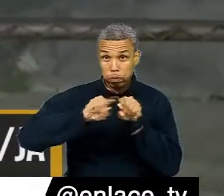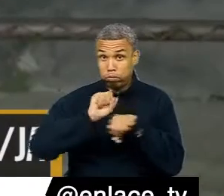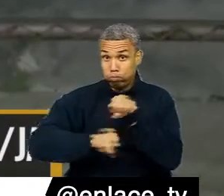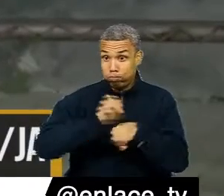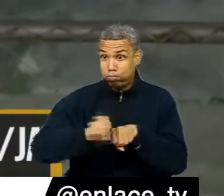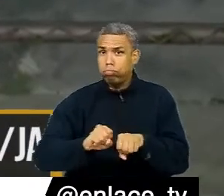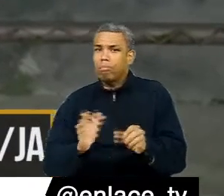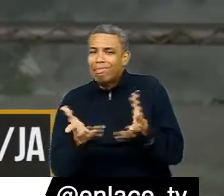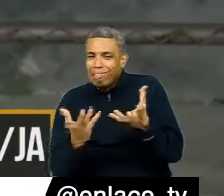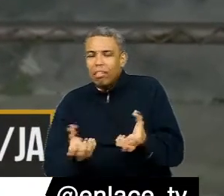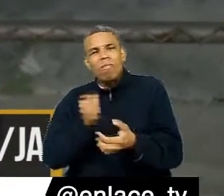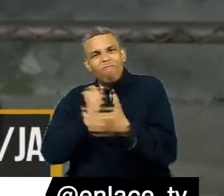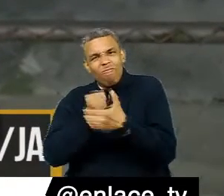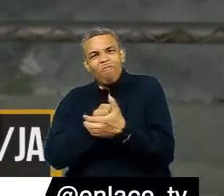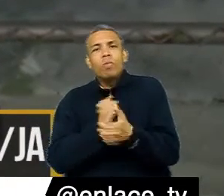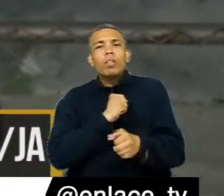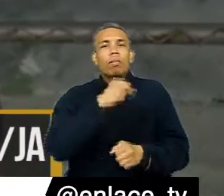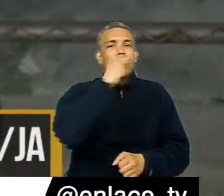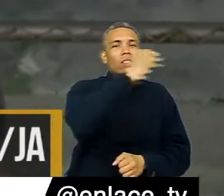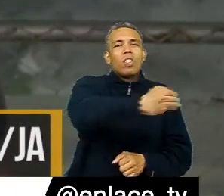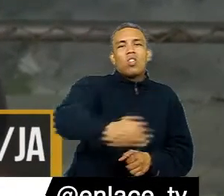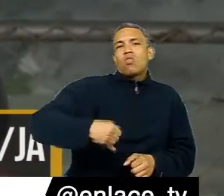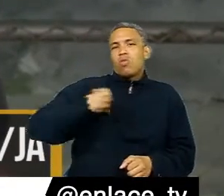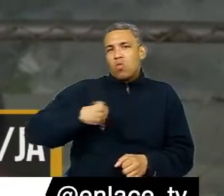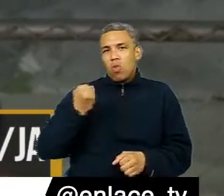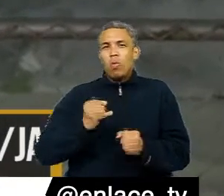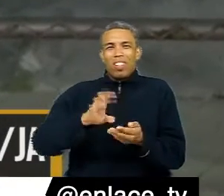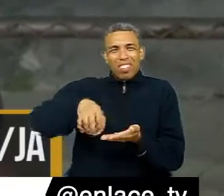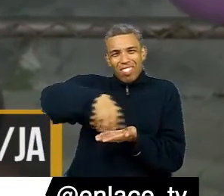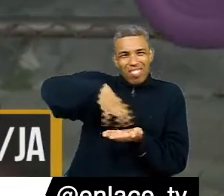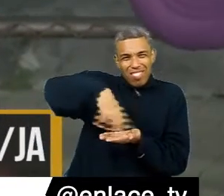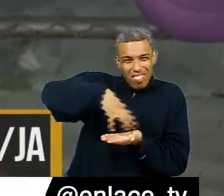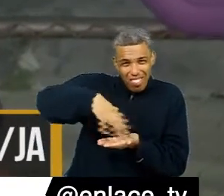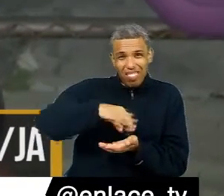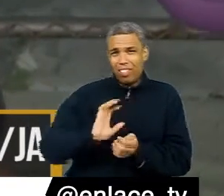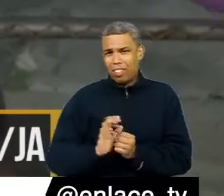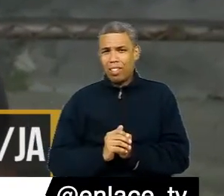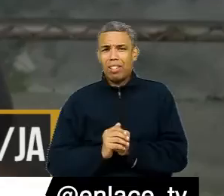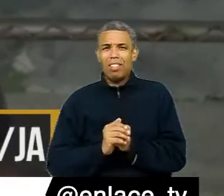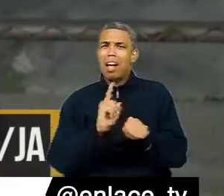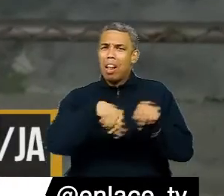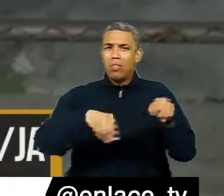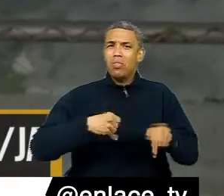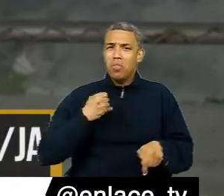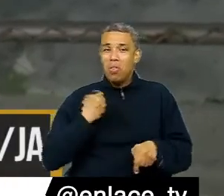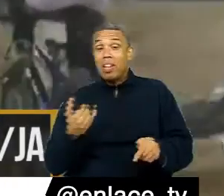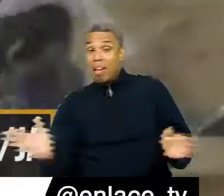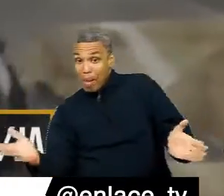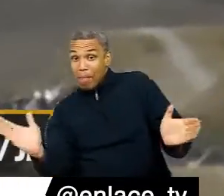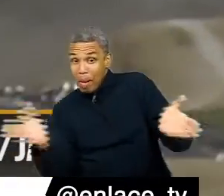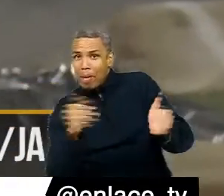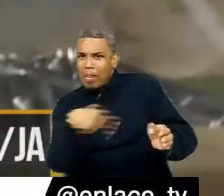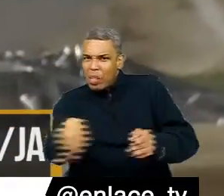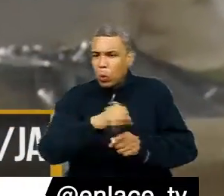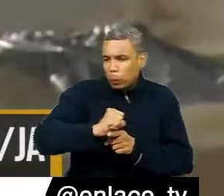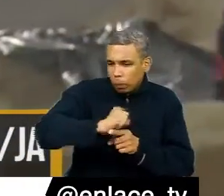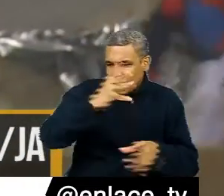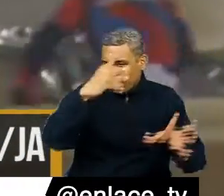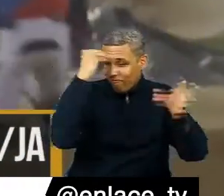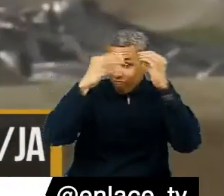esa disciplina aquí en el Puerto Petrolero, en Santander. Ya pues Santander se está posicionando a nivel nacional. La válida municipal